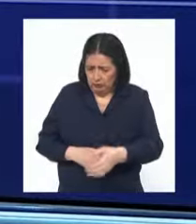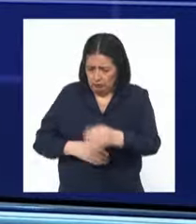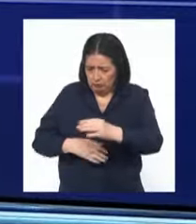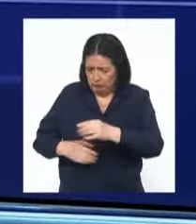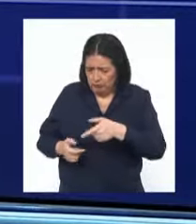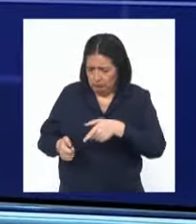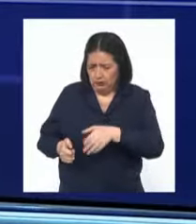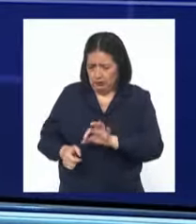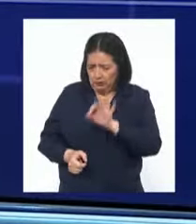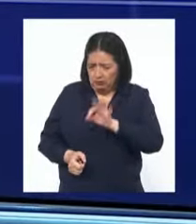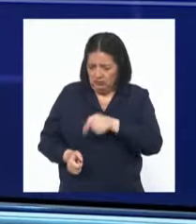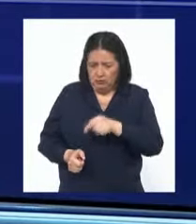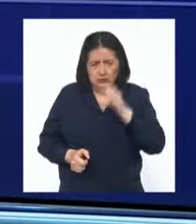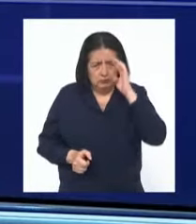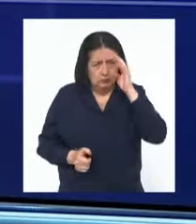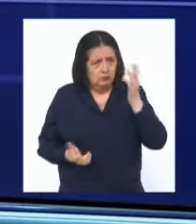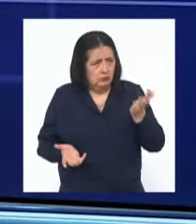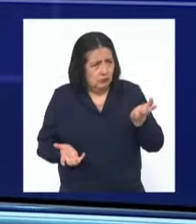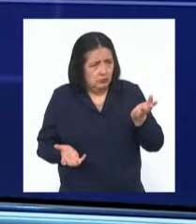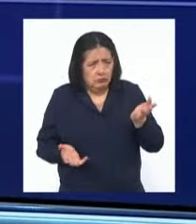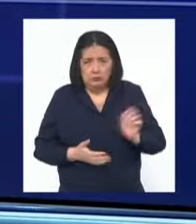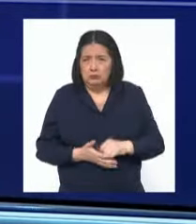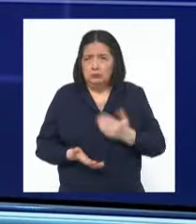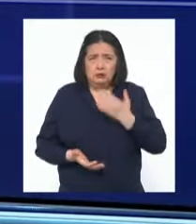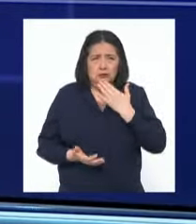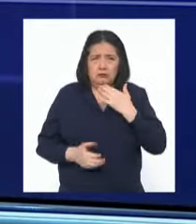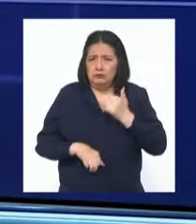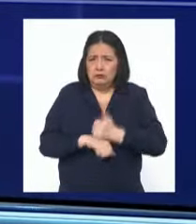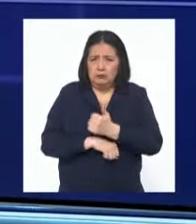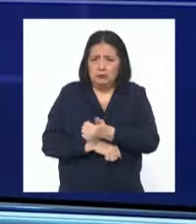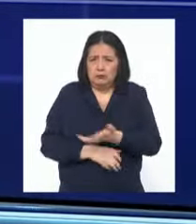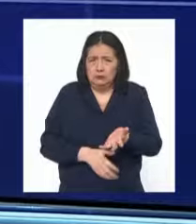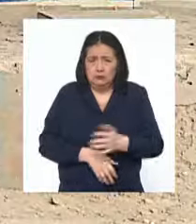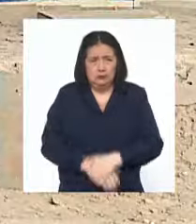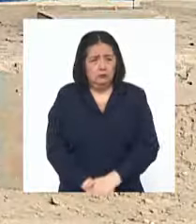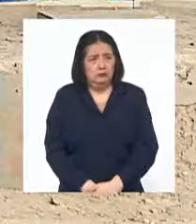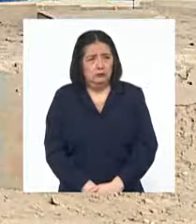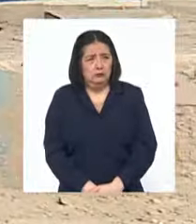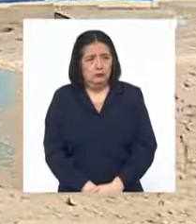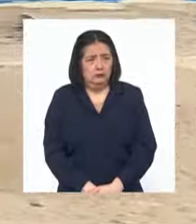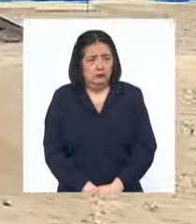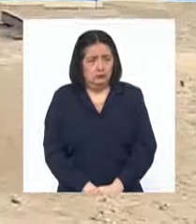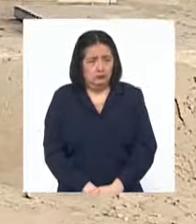Miraflores. La policía investiga este hecho para ubicar a los responsables.